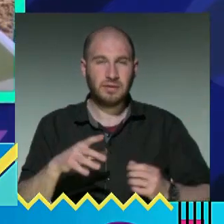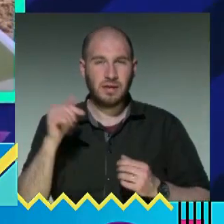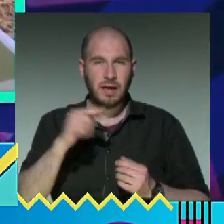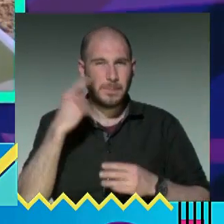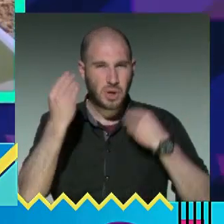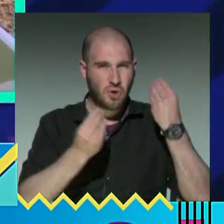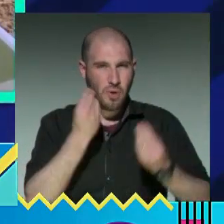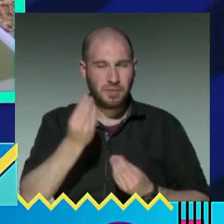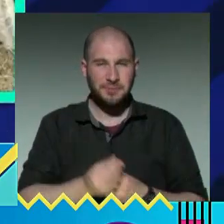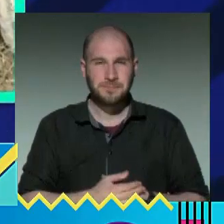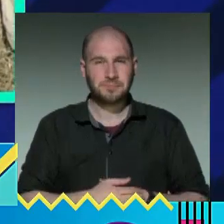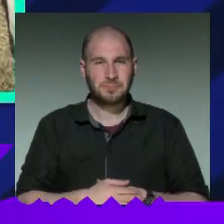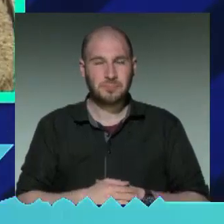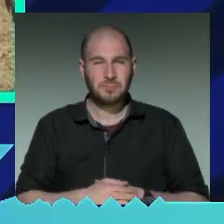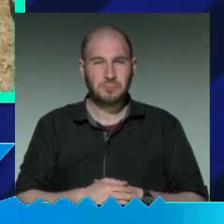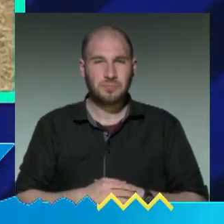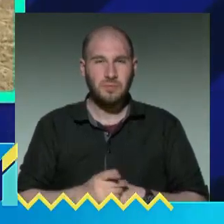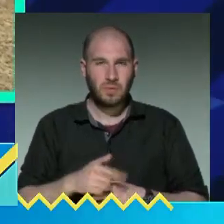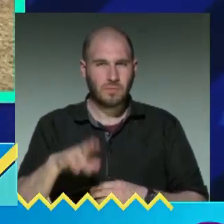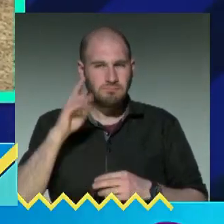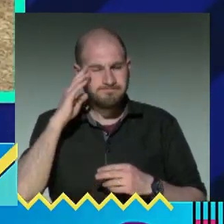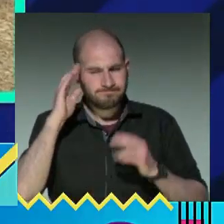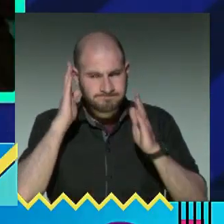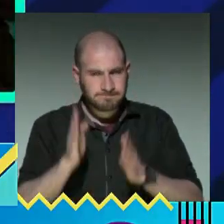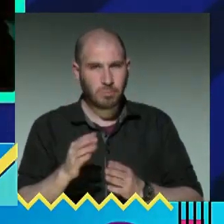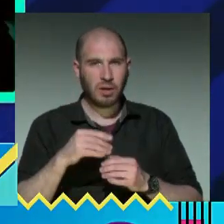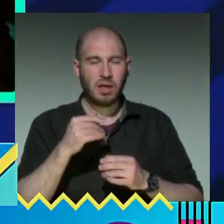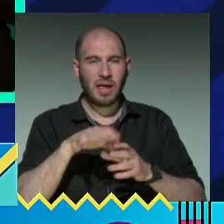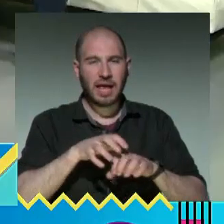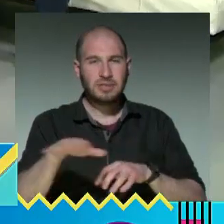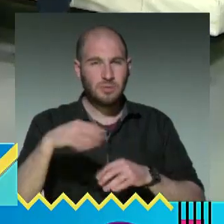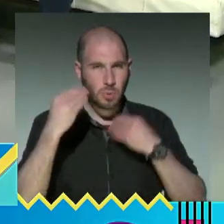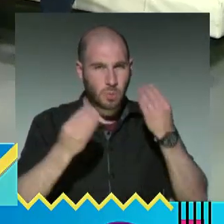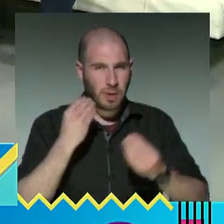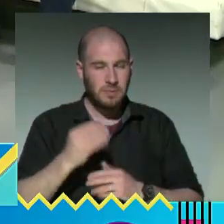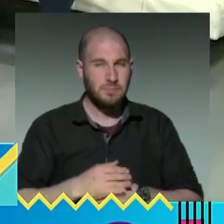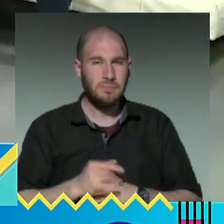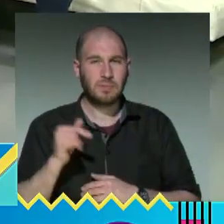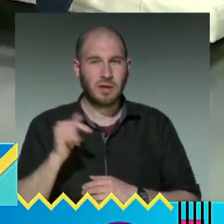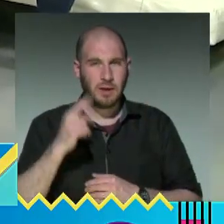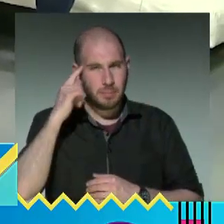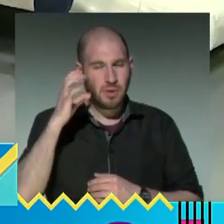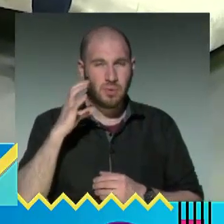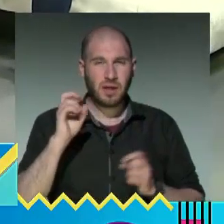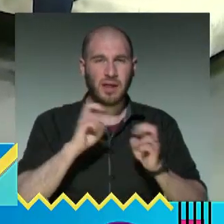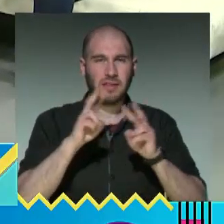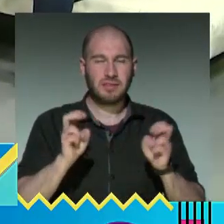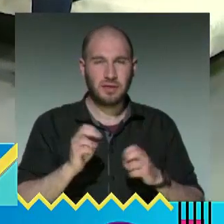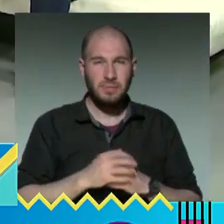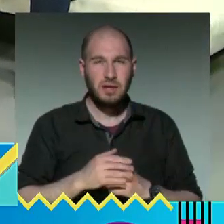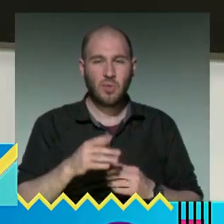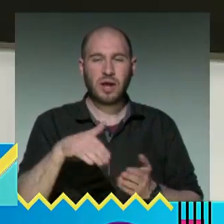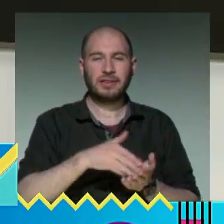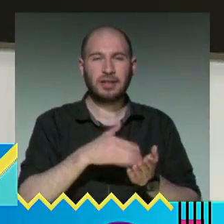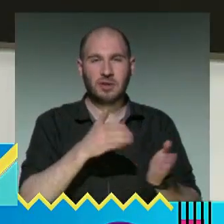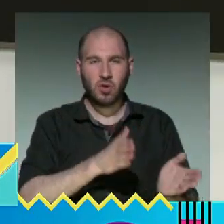muy preocupante y que ocupa y preocupa la extensión. Sí, ahí se me viene a la cabeza lo que tiene que ver con ordenamiento